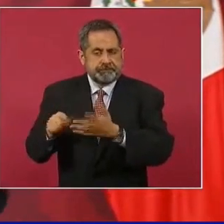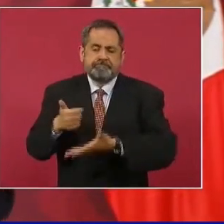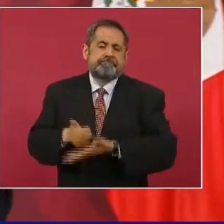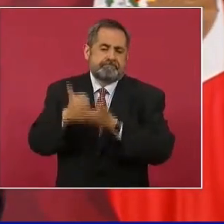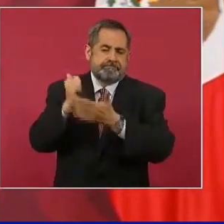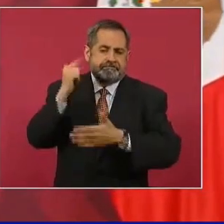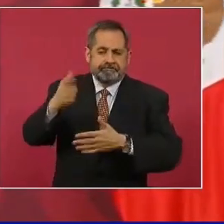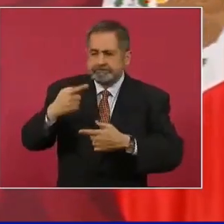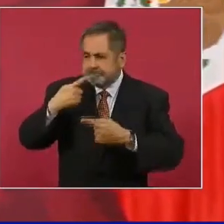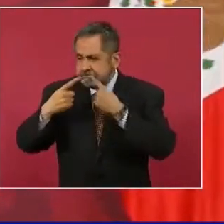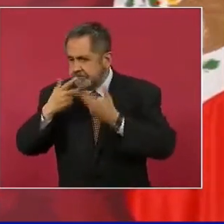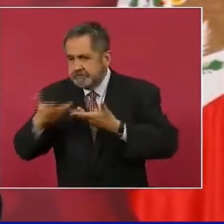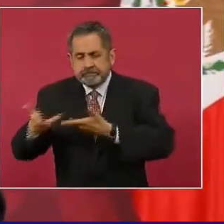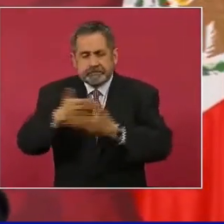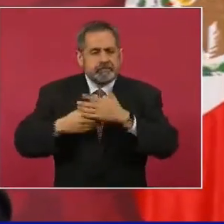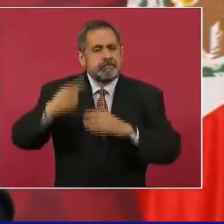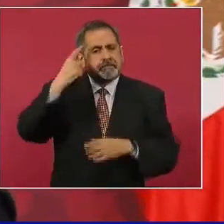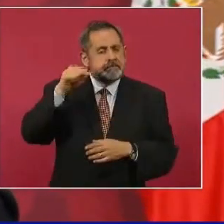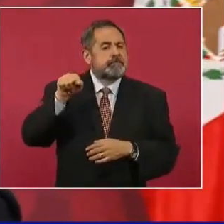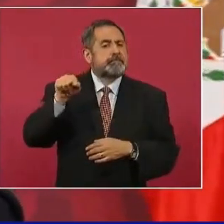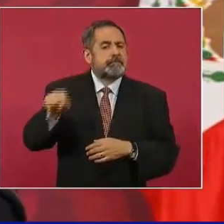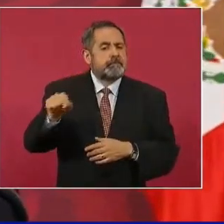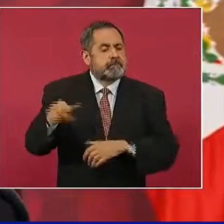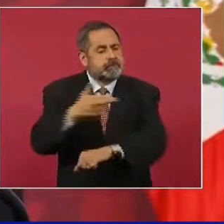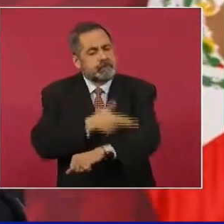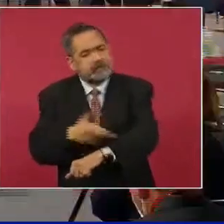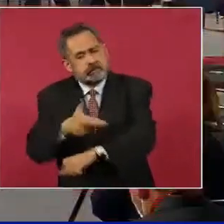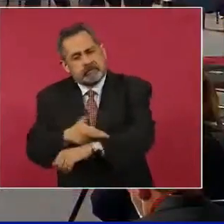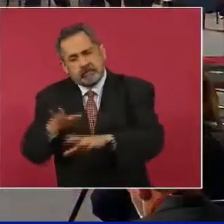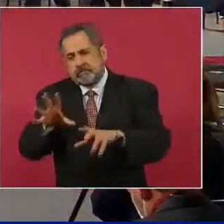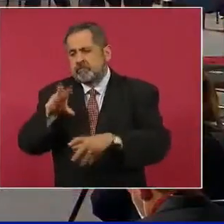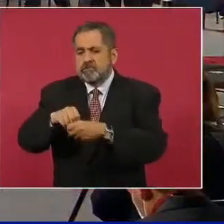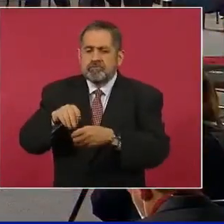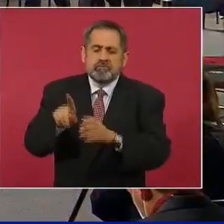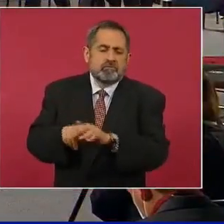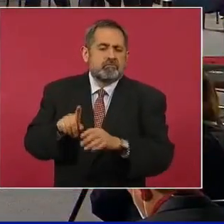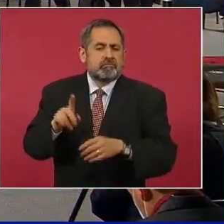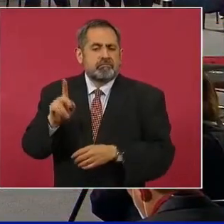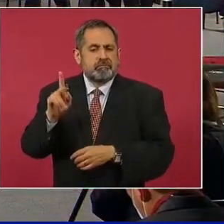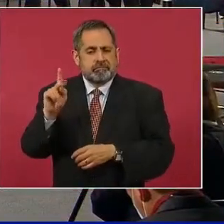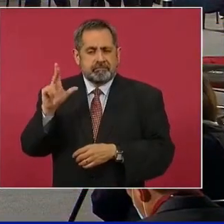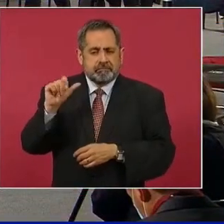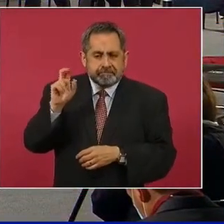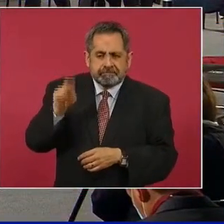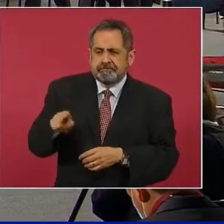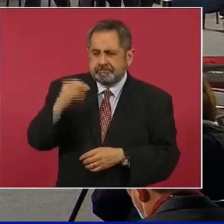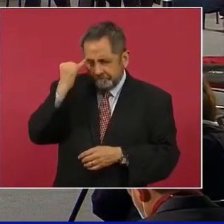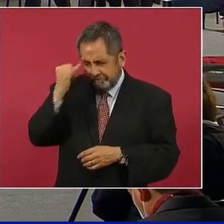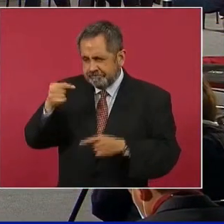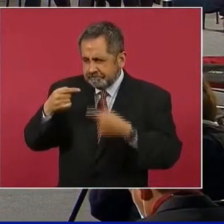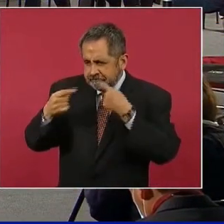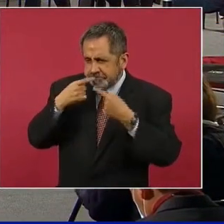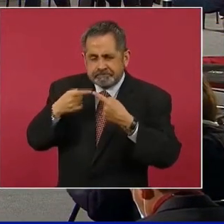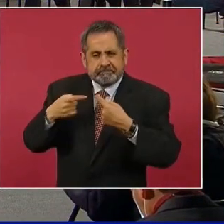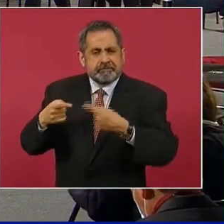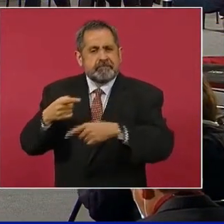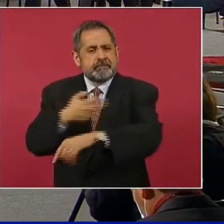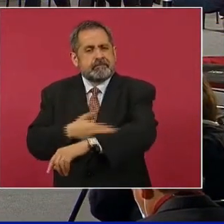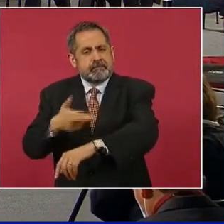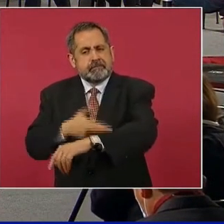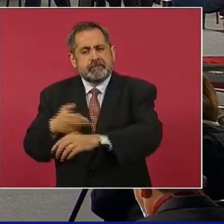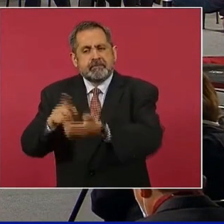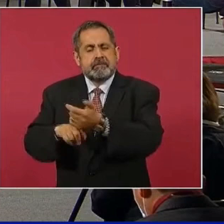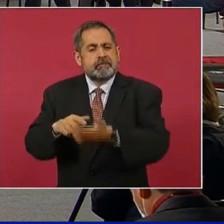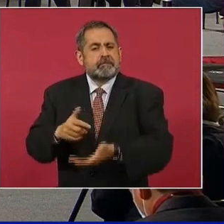ayuden para que se aplique este plan y se ayude a los